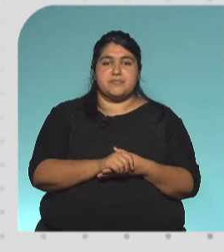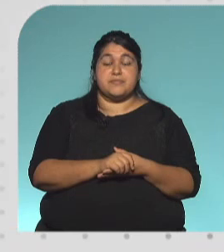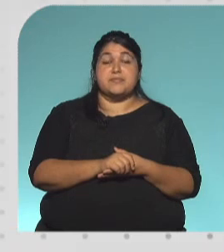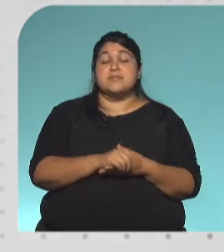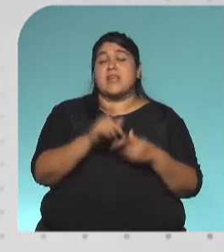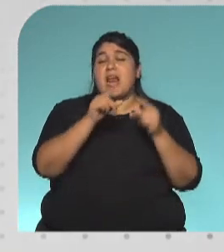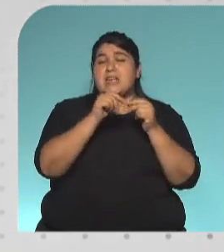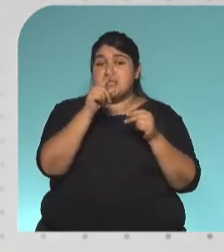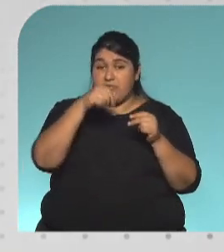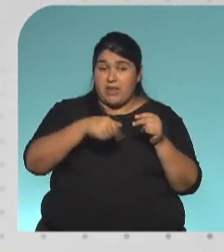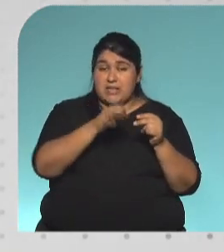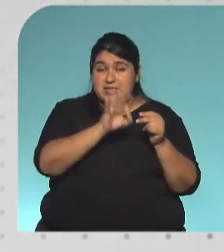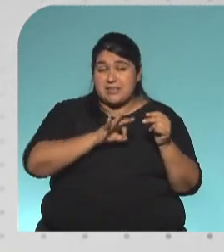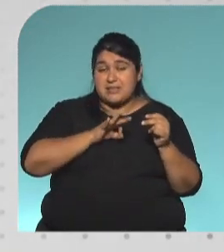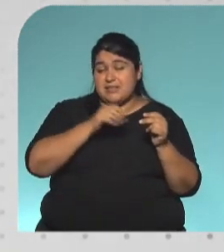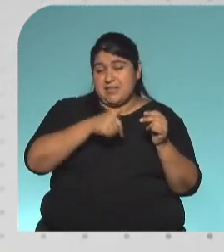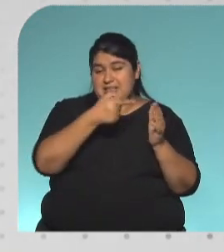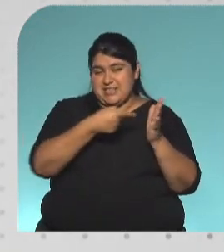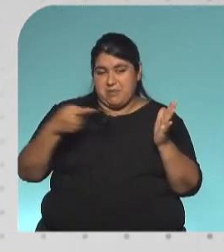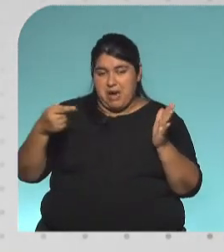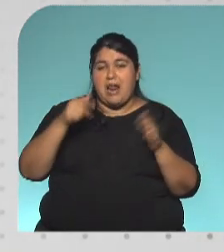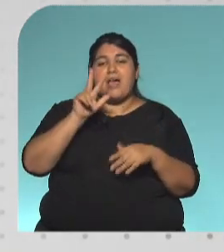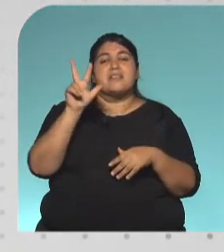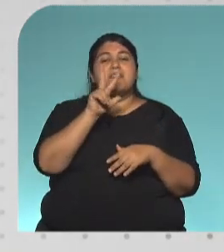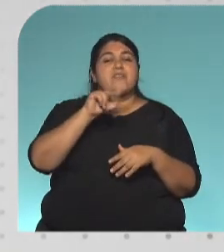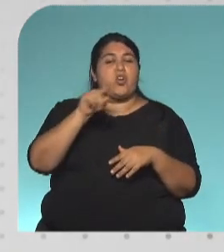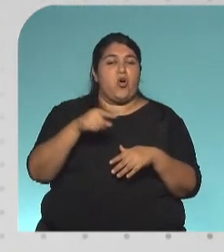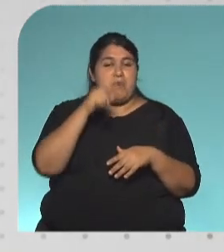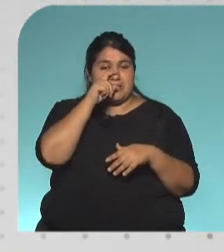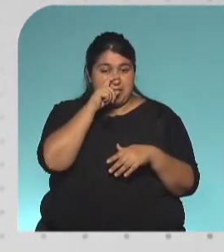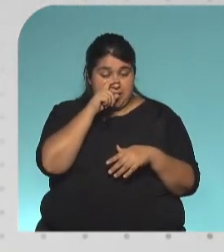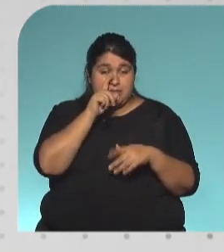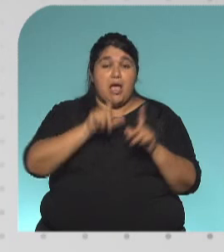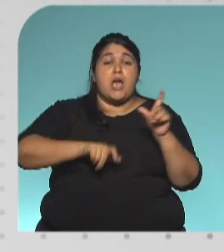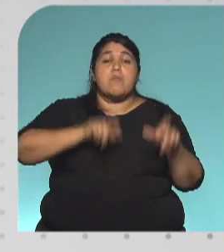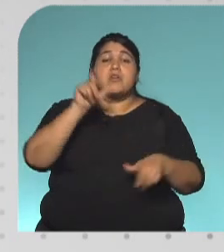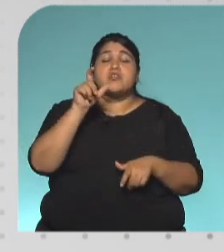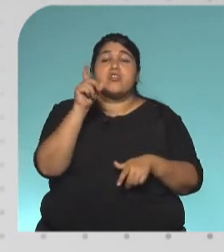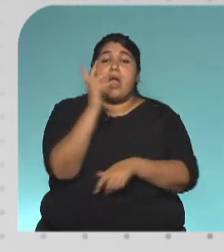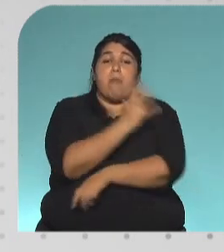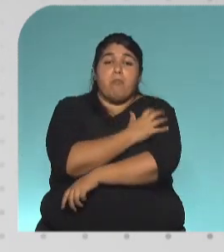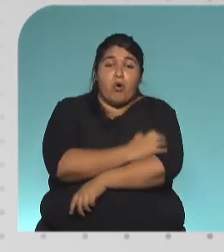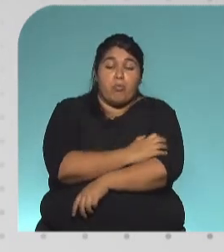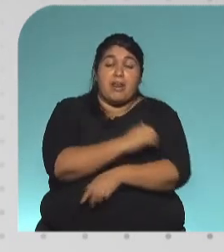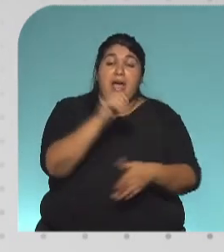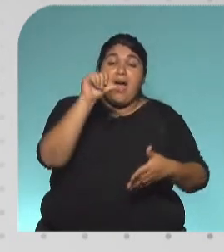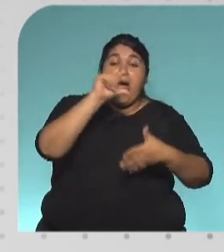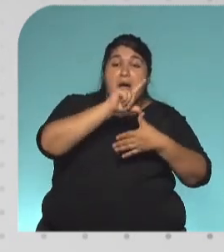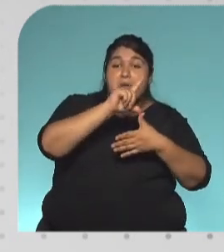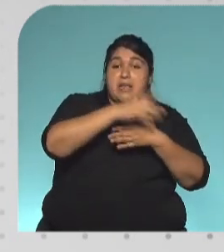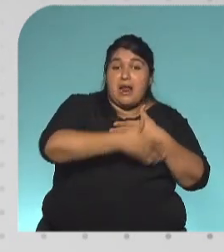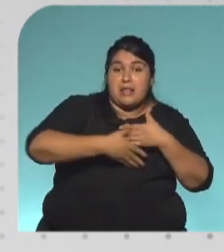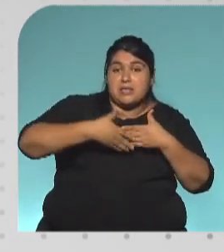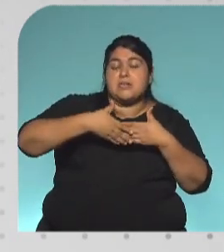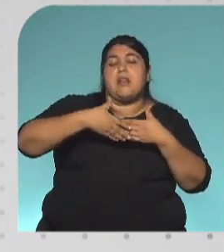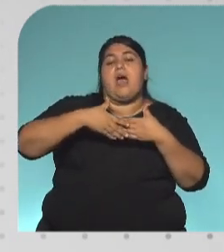La cifra de la semana es 33,7, es el porcentaje de pobres en América Latina y el Caribe tras un año de pandemia,